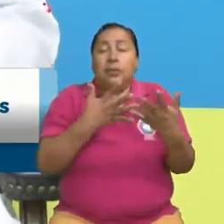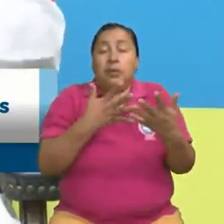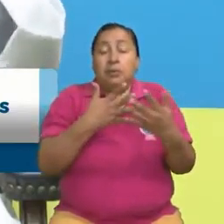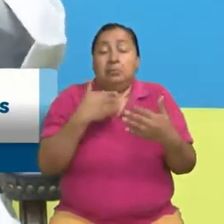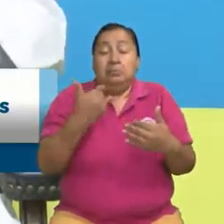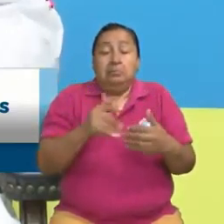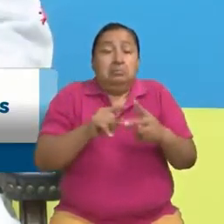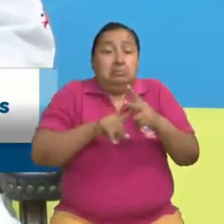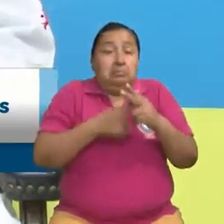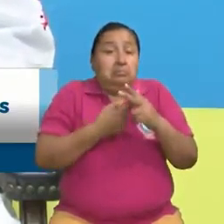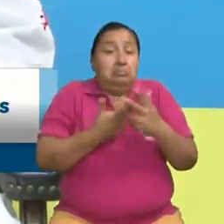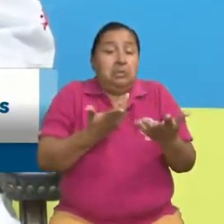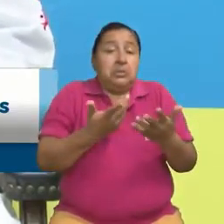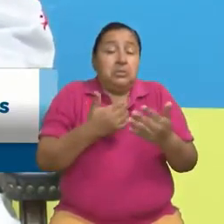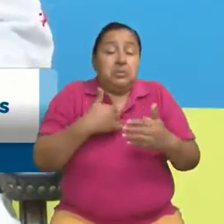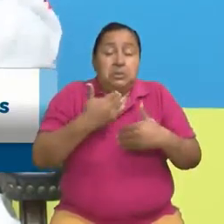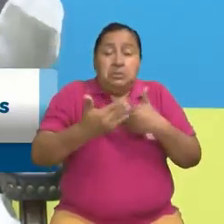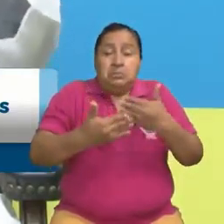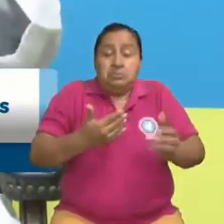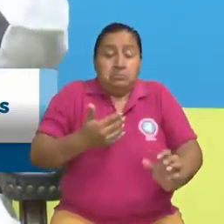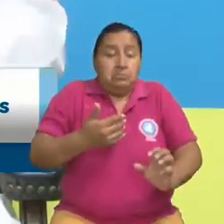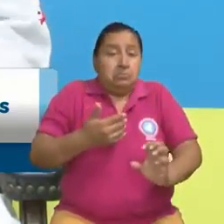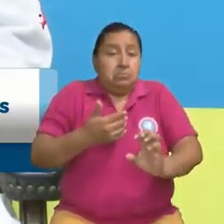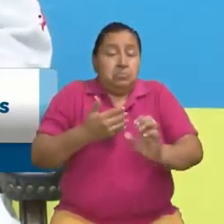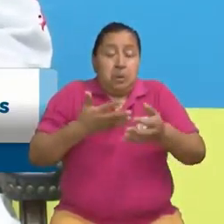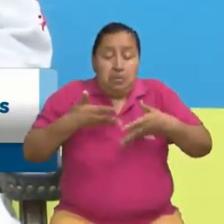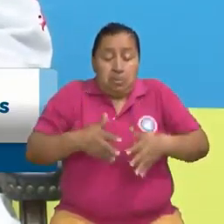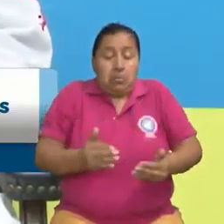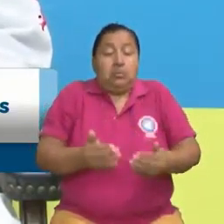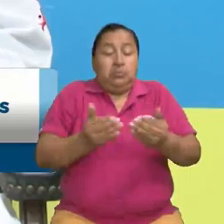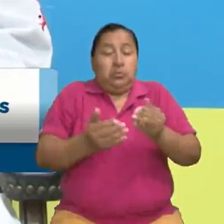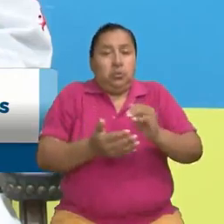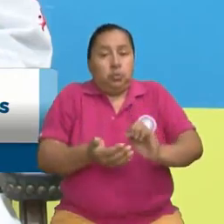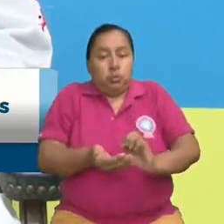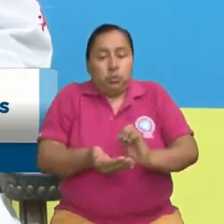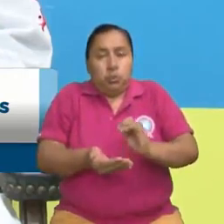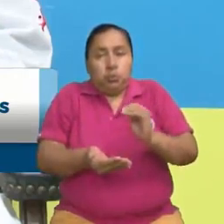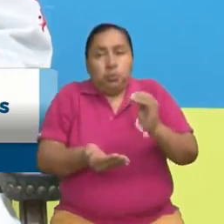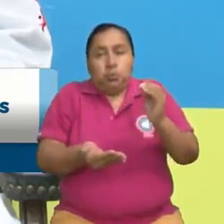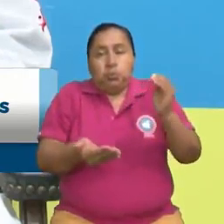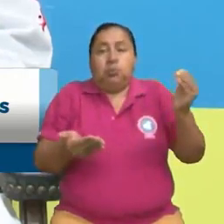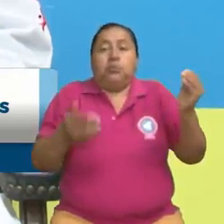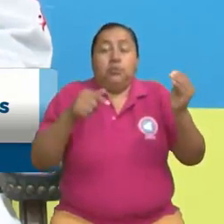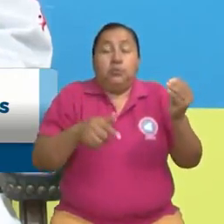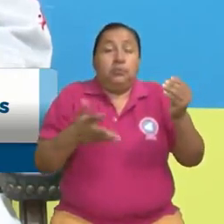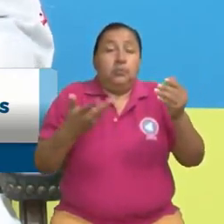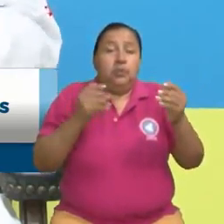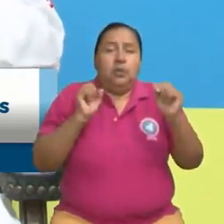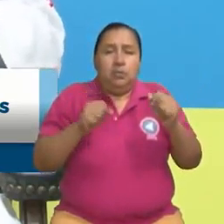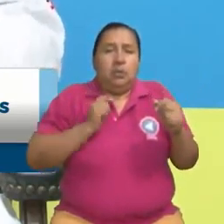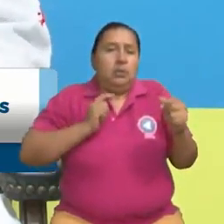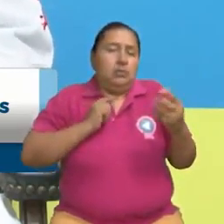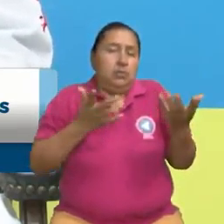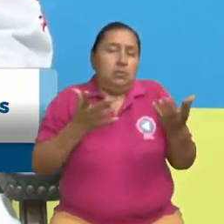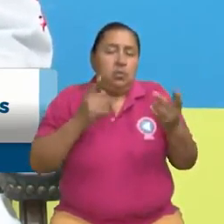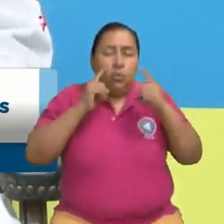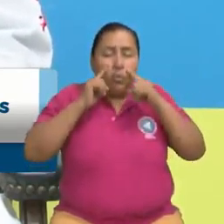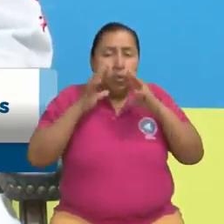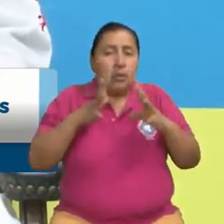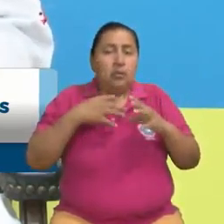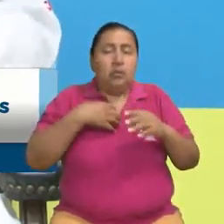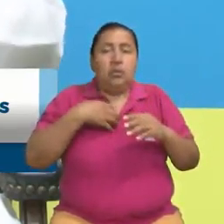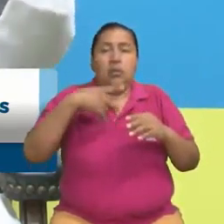el inicio del desarrollo del niño, en el lactante, en el niño que acaba de nacer, pues tenemos una protección del